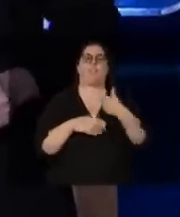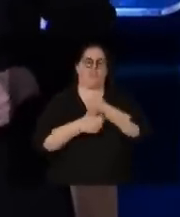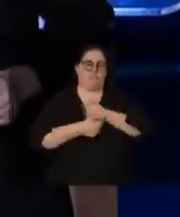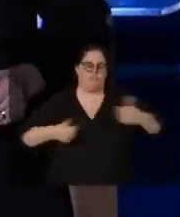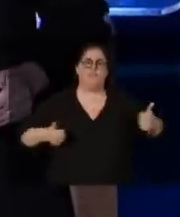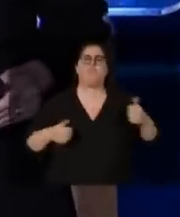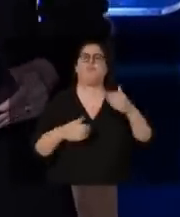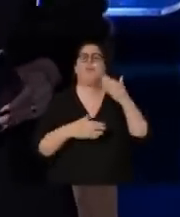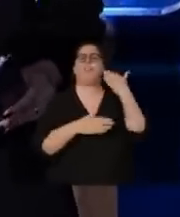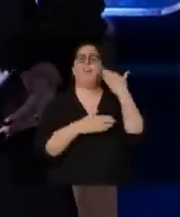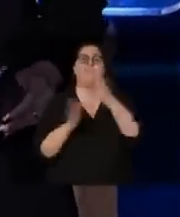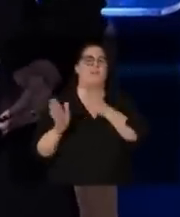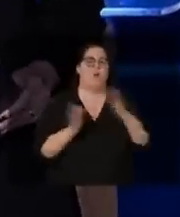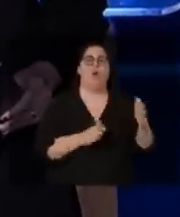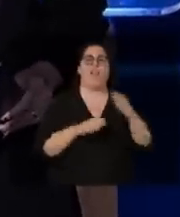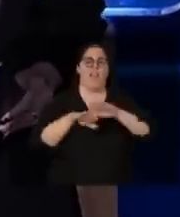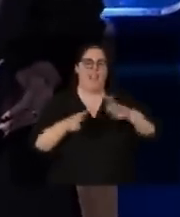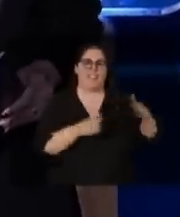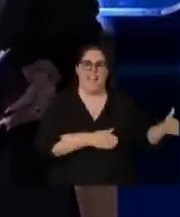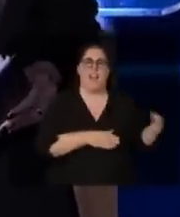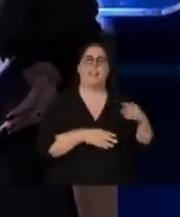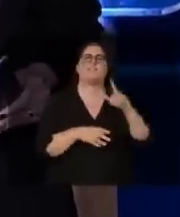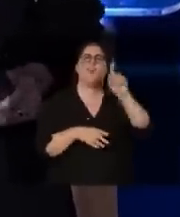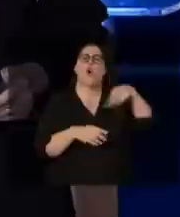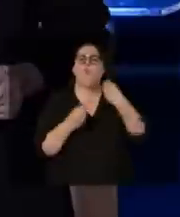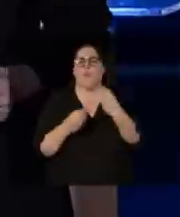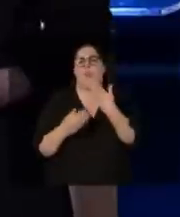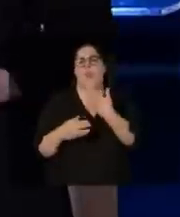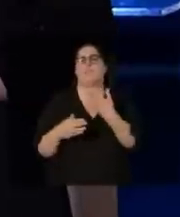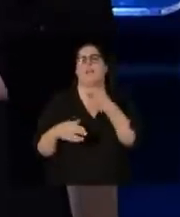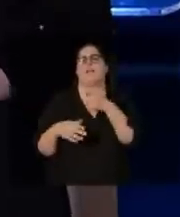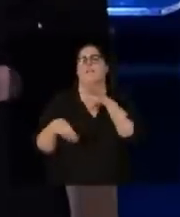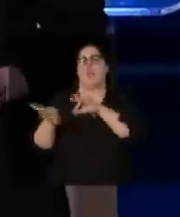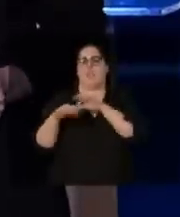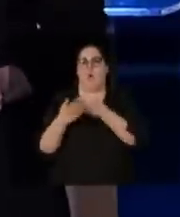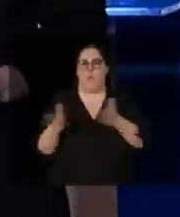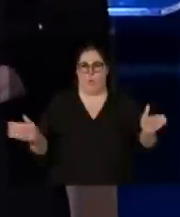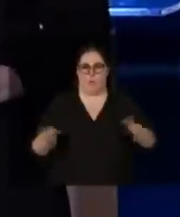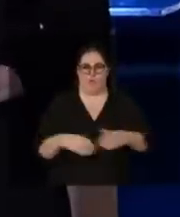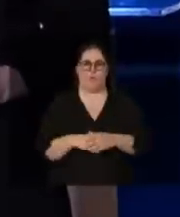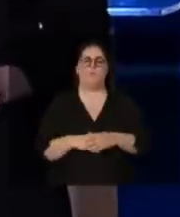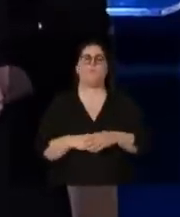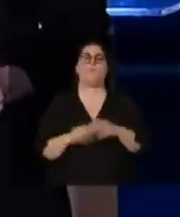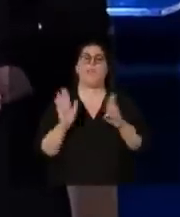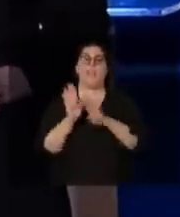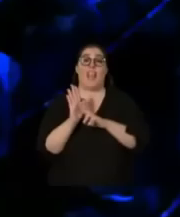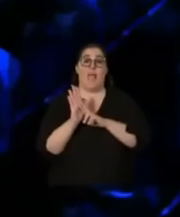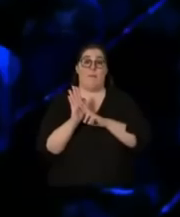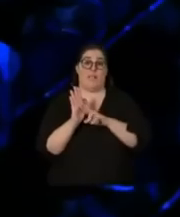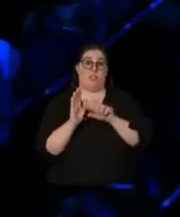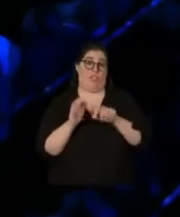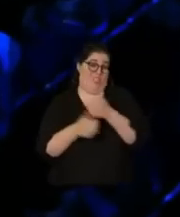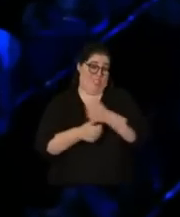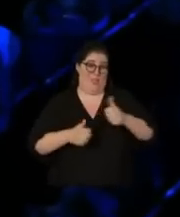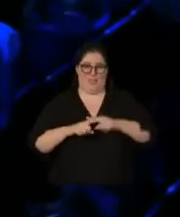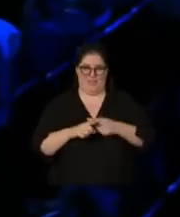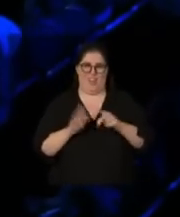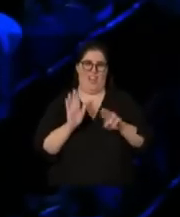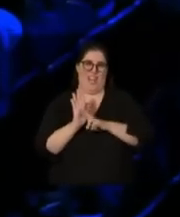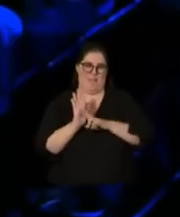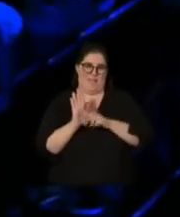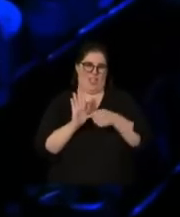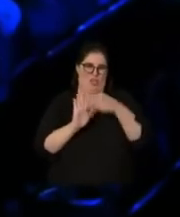y de los temas fueron resultado de sorteos públicos. Y como establece el reglamento del debate 2023, nuestro